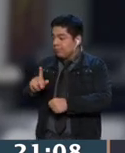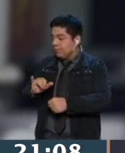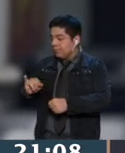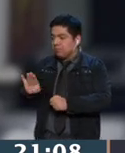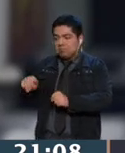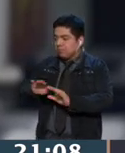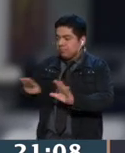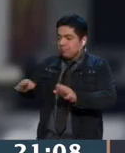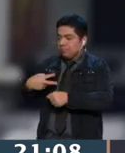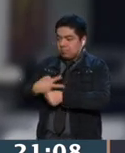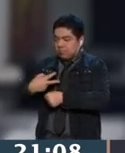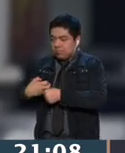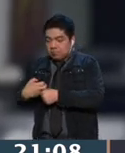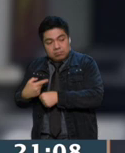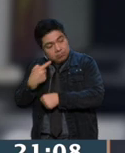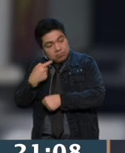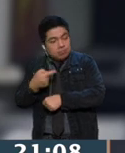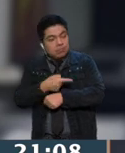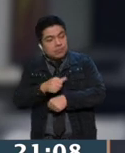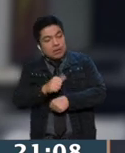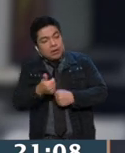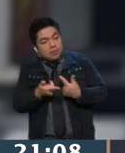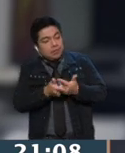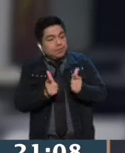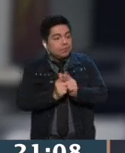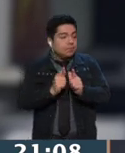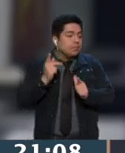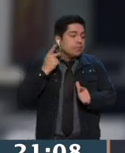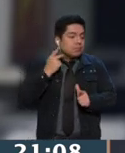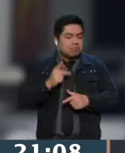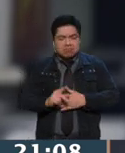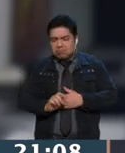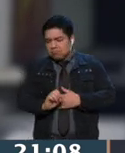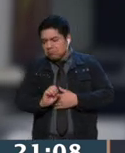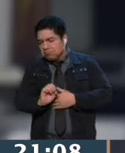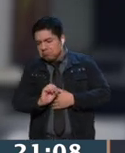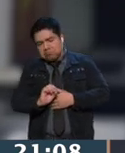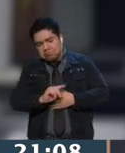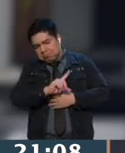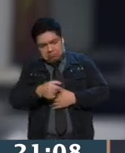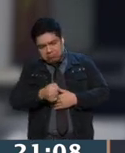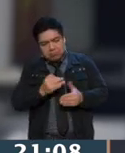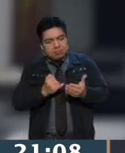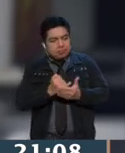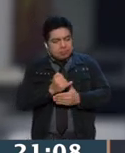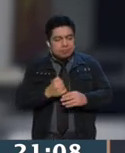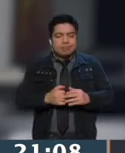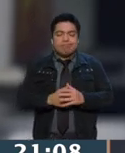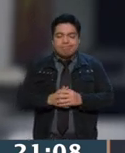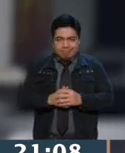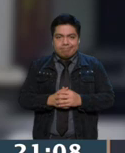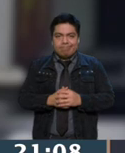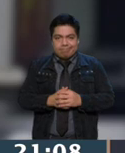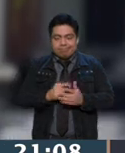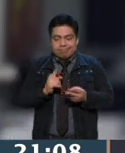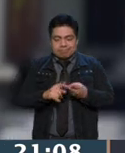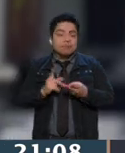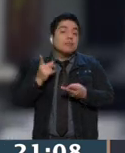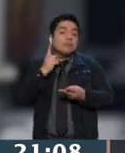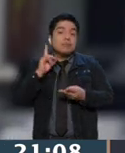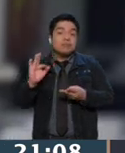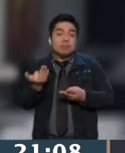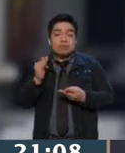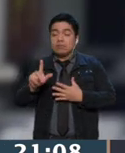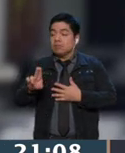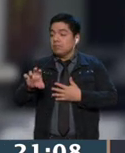que ha recibido la invitación de incorporarse a otras fuerzas políticas, lo cual dijo decidirá próximamente. Por su parte, el diputado federal Luis